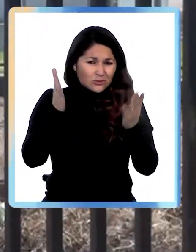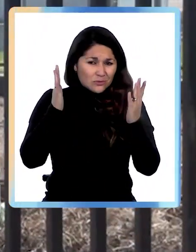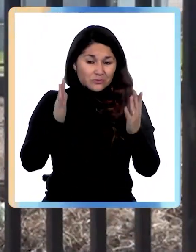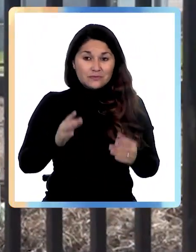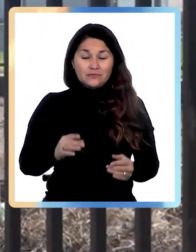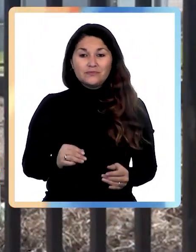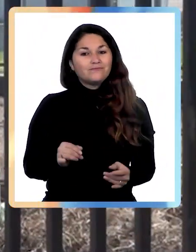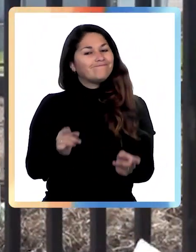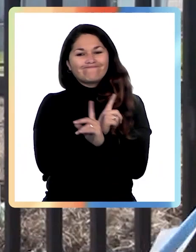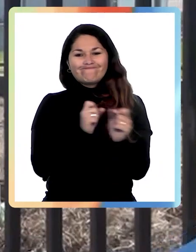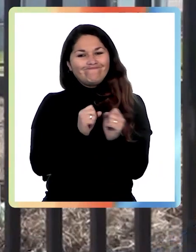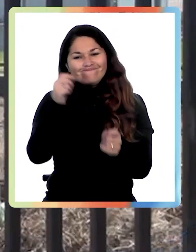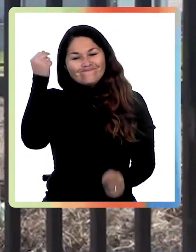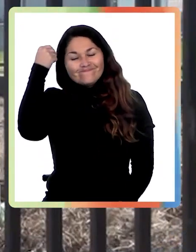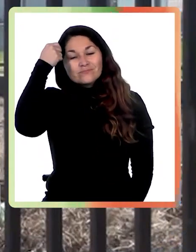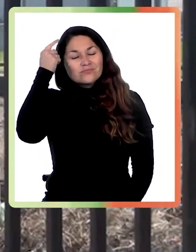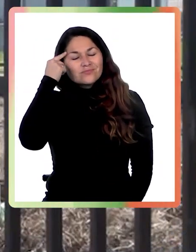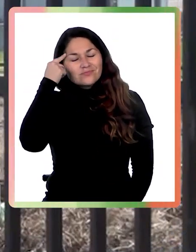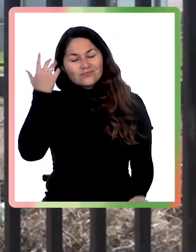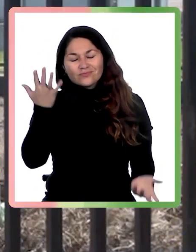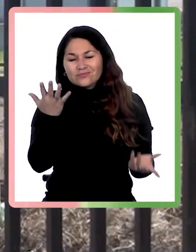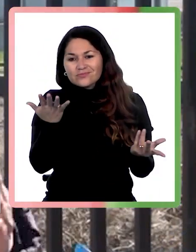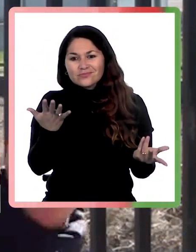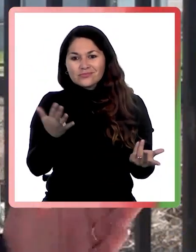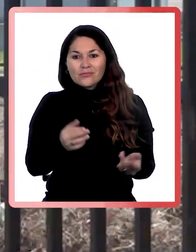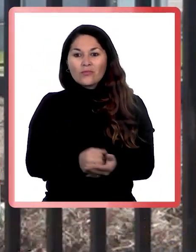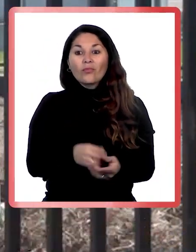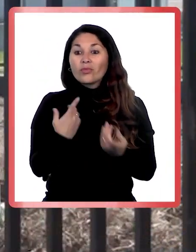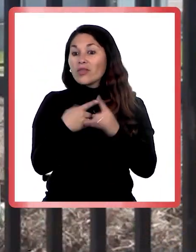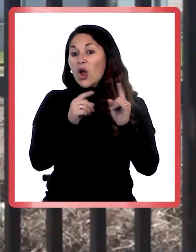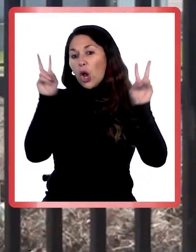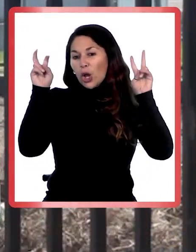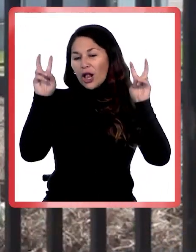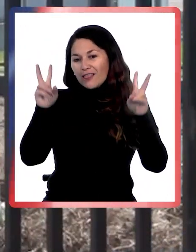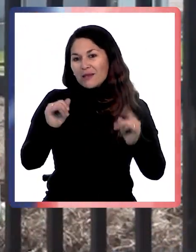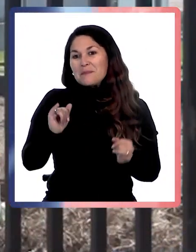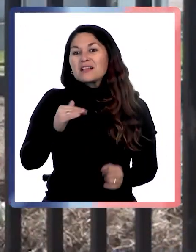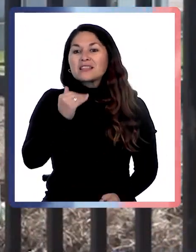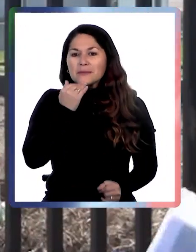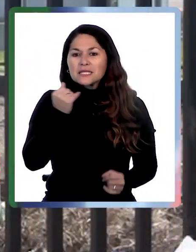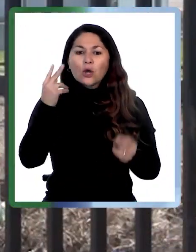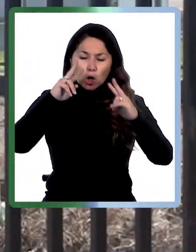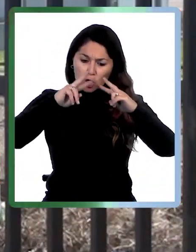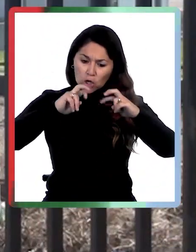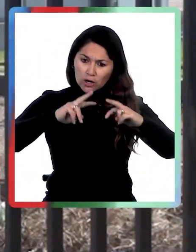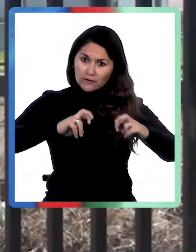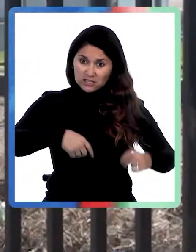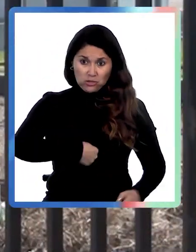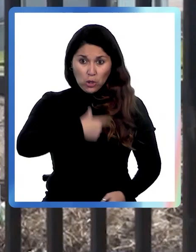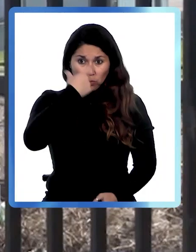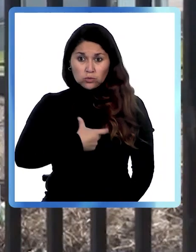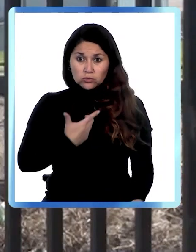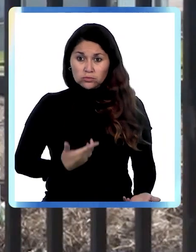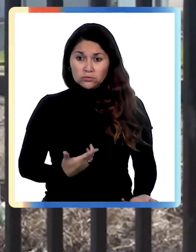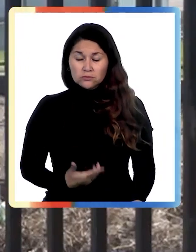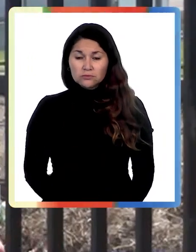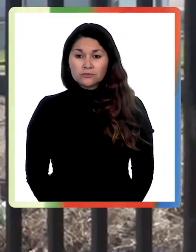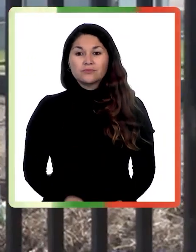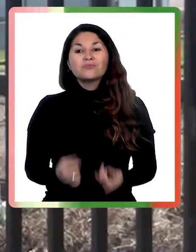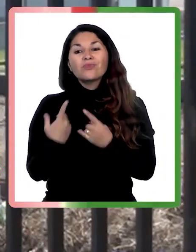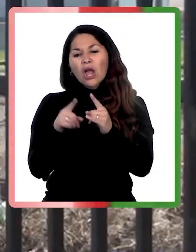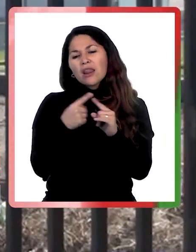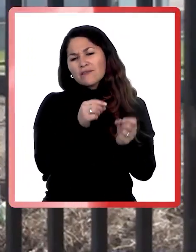ilógico no no me entra en la cabeza como también fue otros temas y por eso y lo investigué personalmente